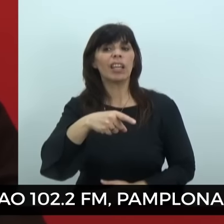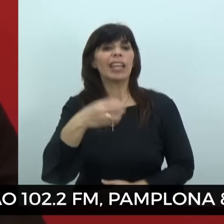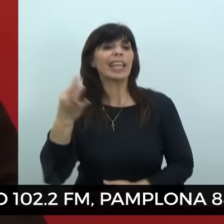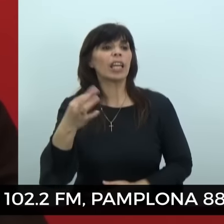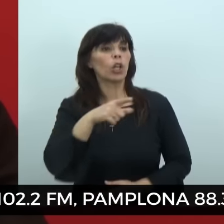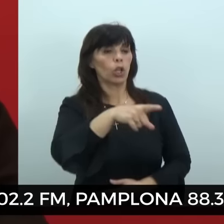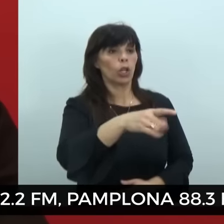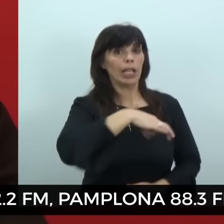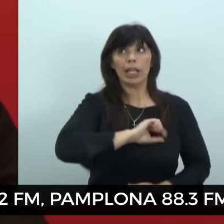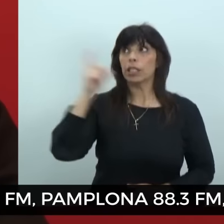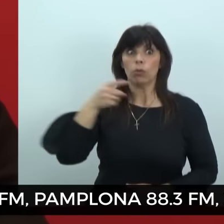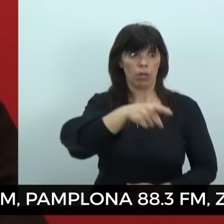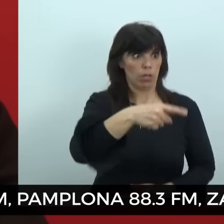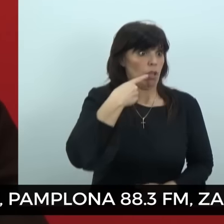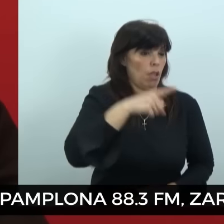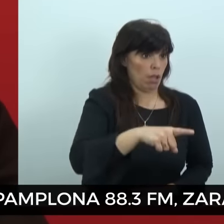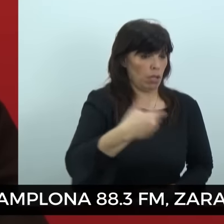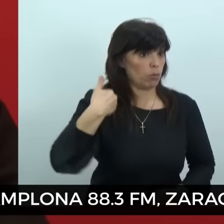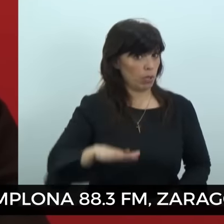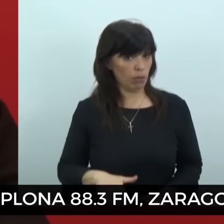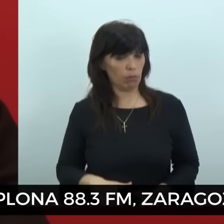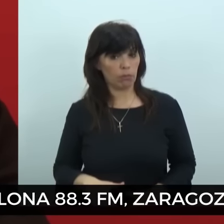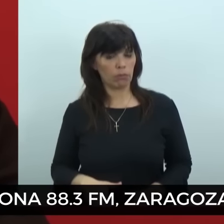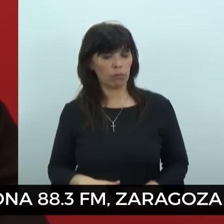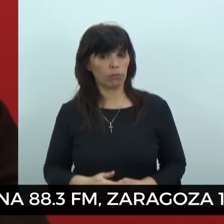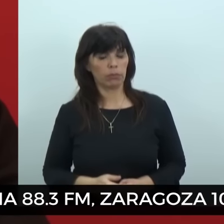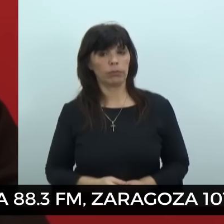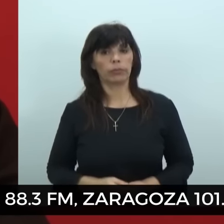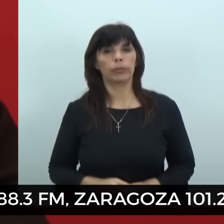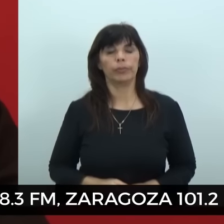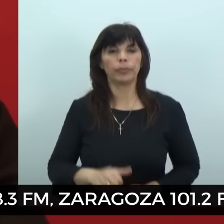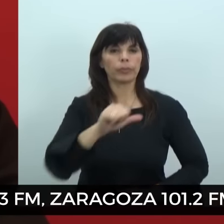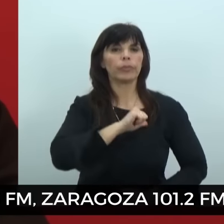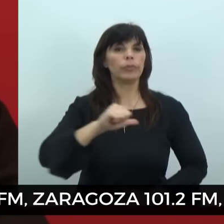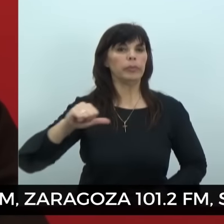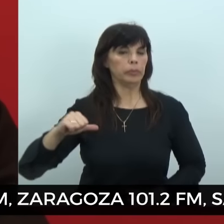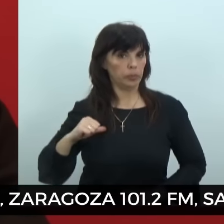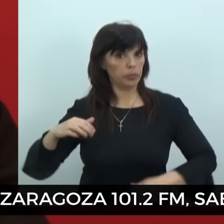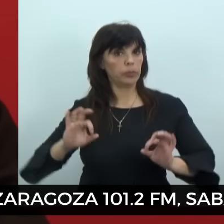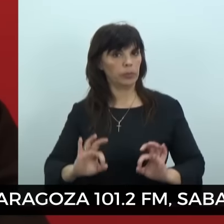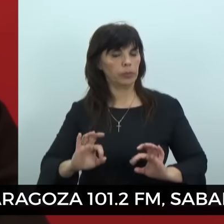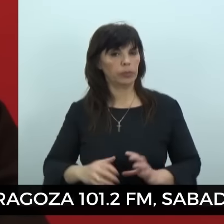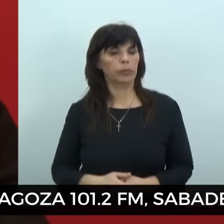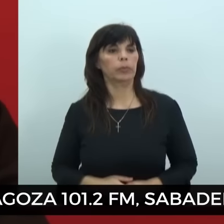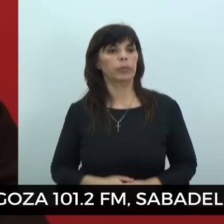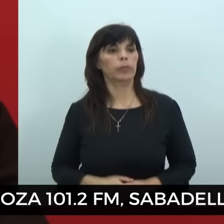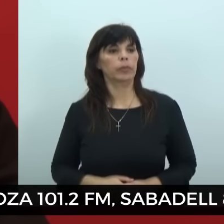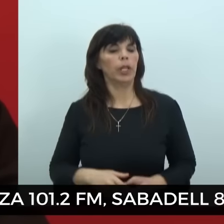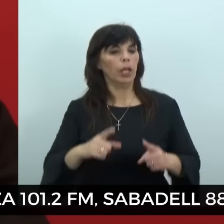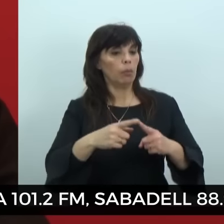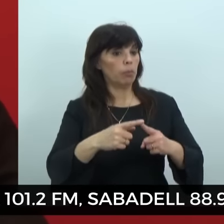Un profeta, una palabra profética, una palabra de promesa, es algo muy personal. Algo muy